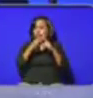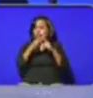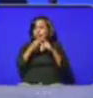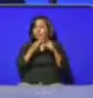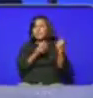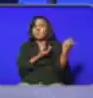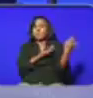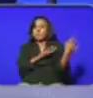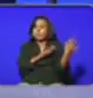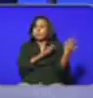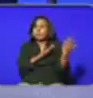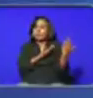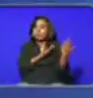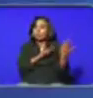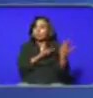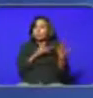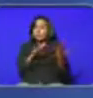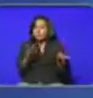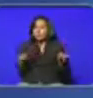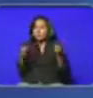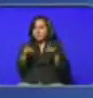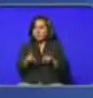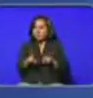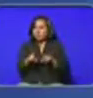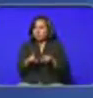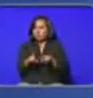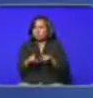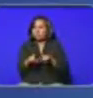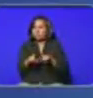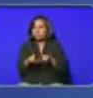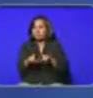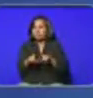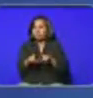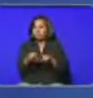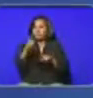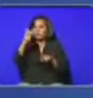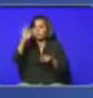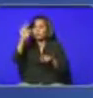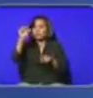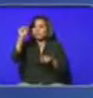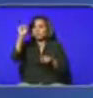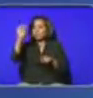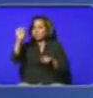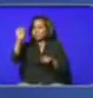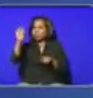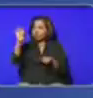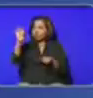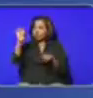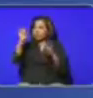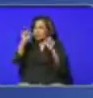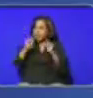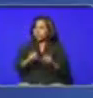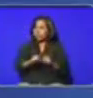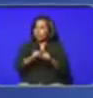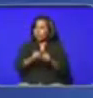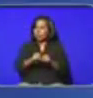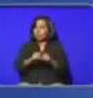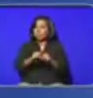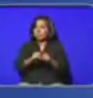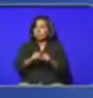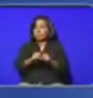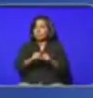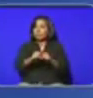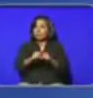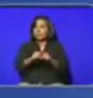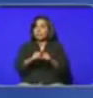si se hizo bien la tarea. Parte de eso es que el ITSE pueda inmediatamente dar respuestas que